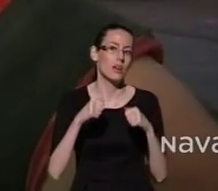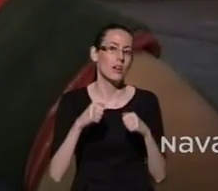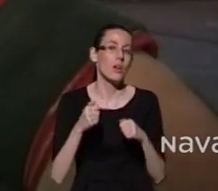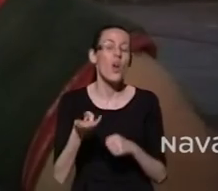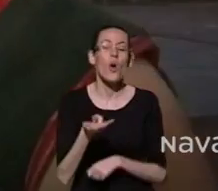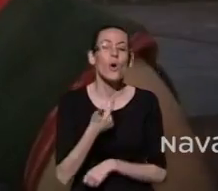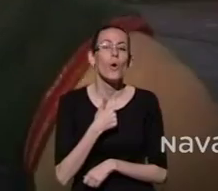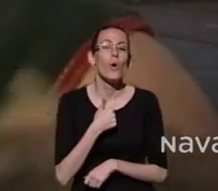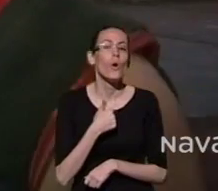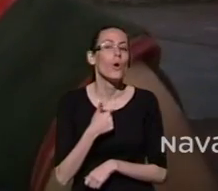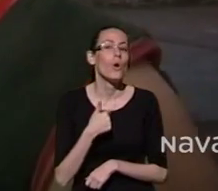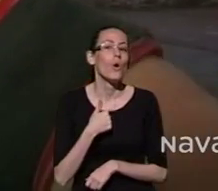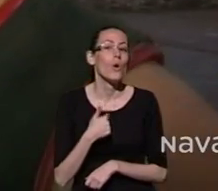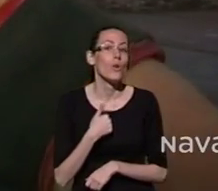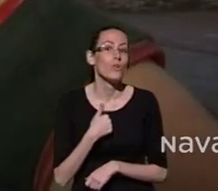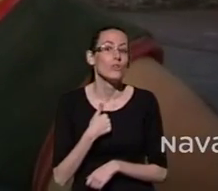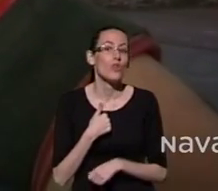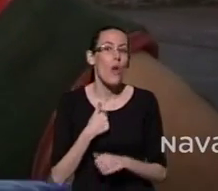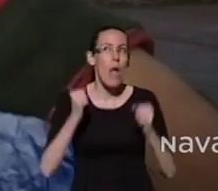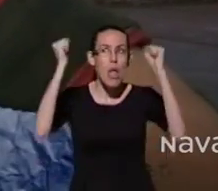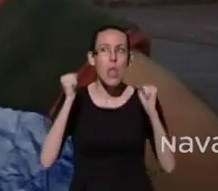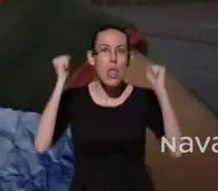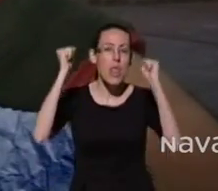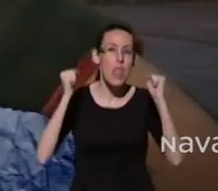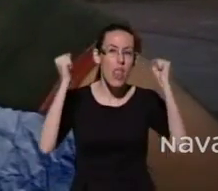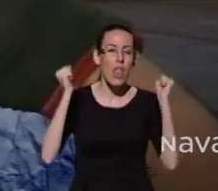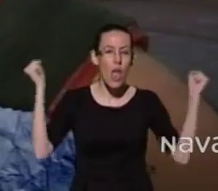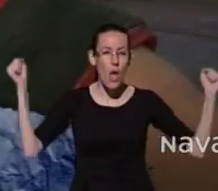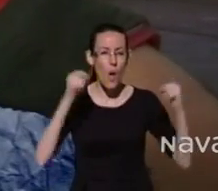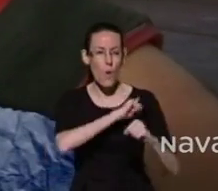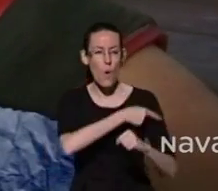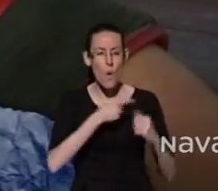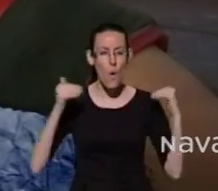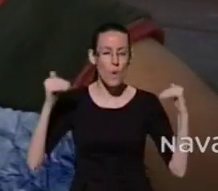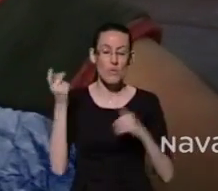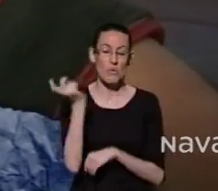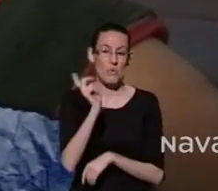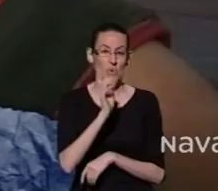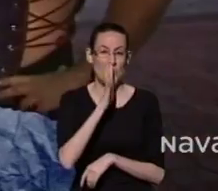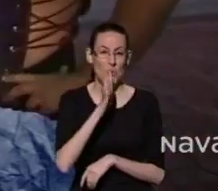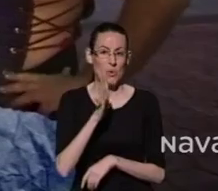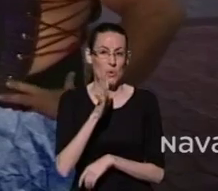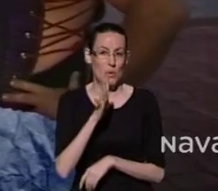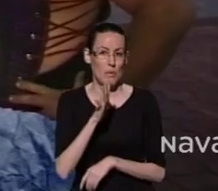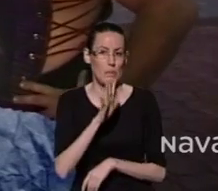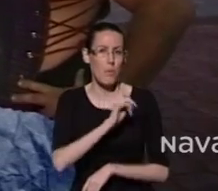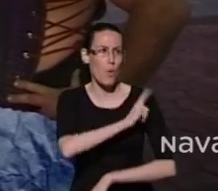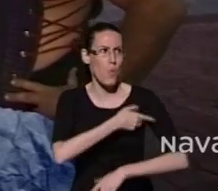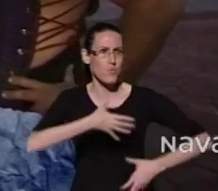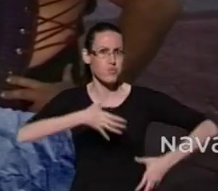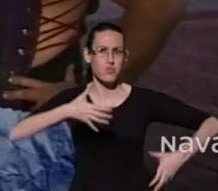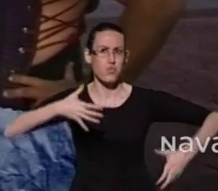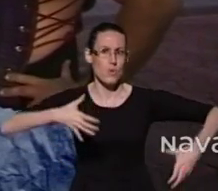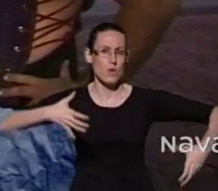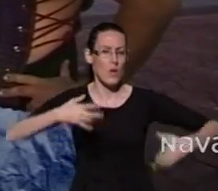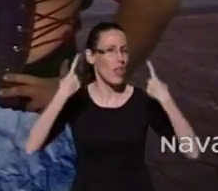gimnasio porque coges volumen ya tengo tanto como para arriba, para los costados, o sea que piedra. Nos comentaba antes Anchón